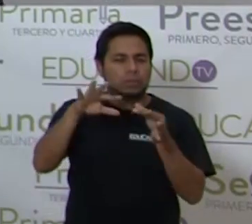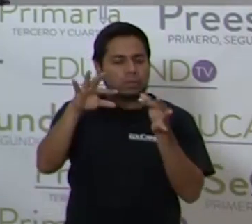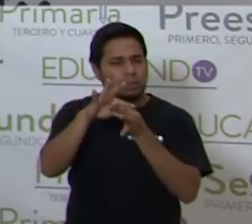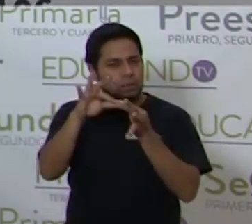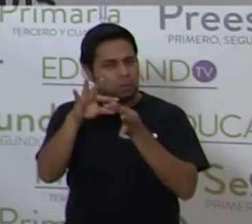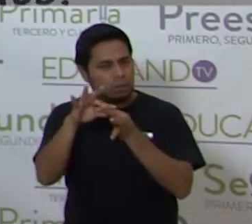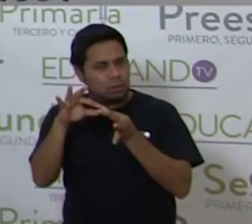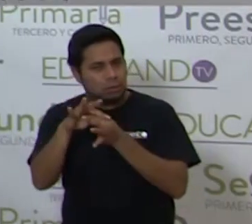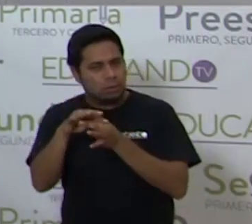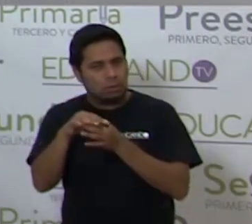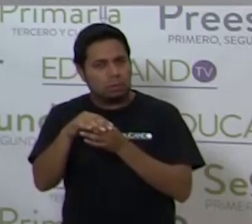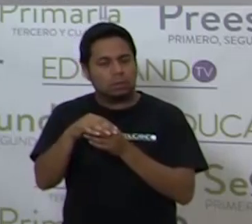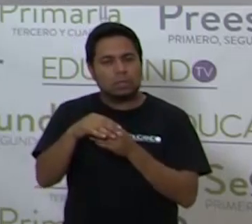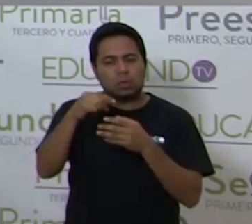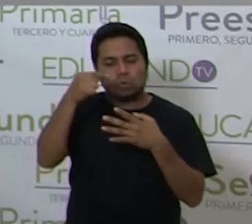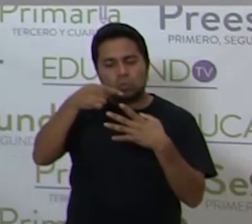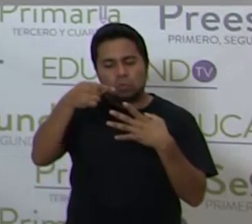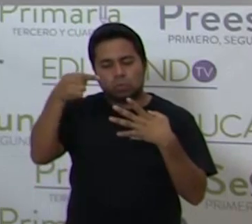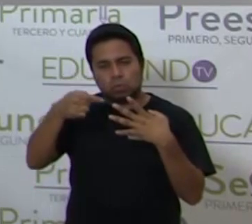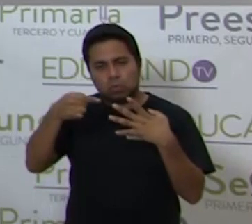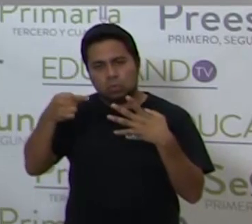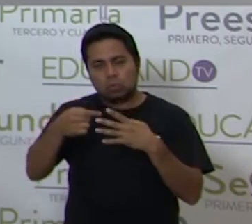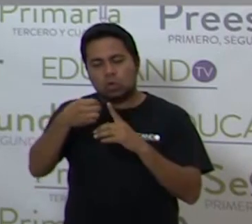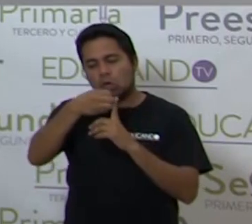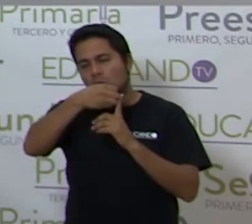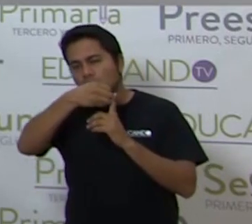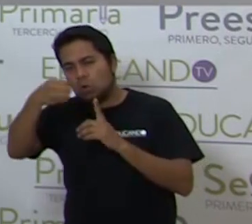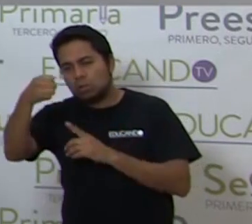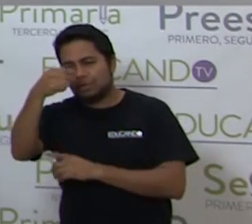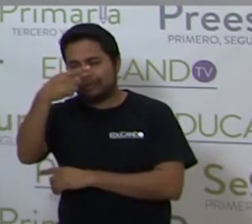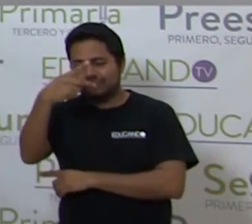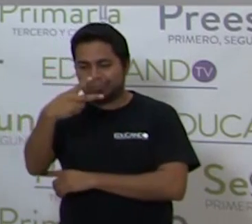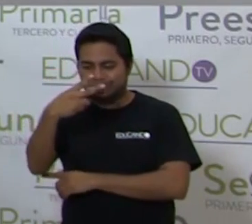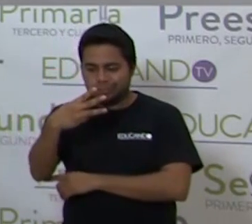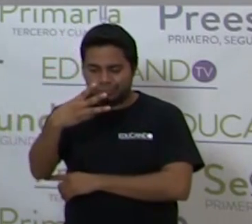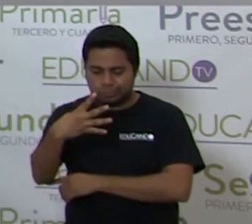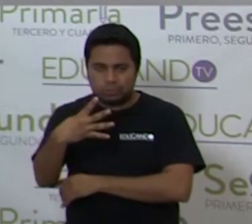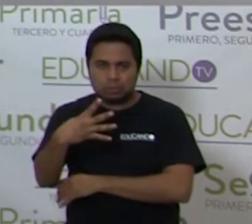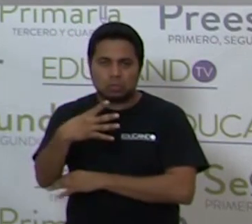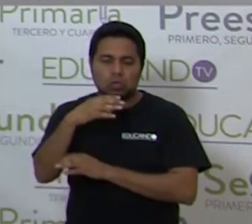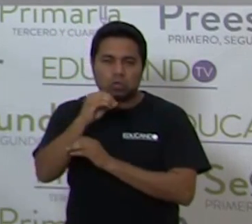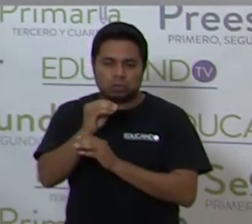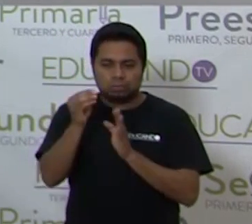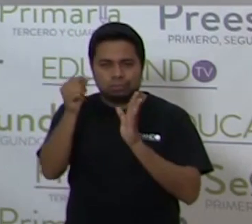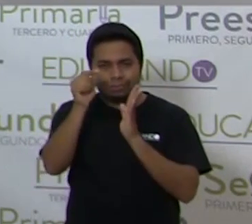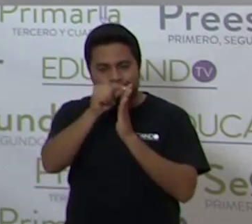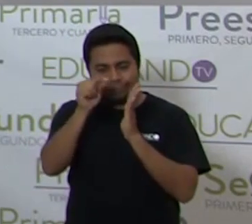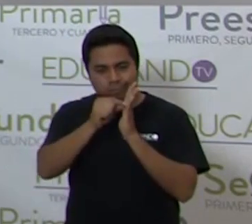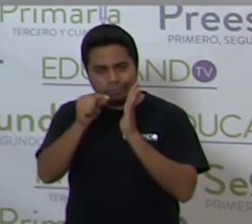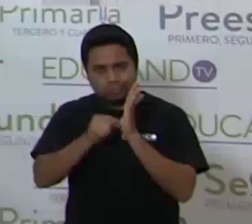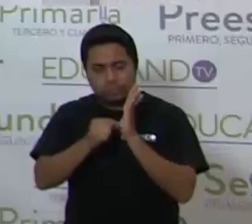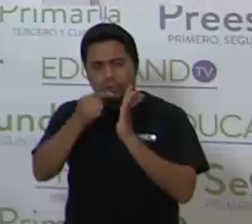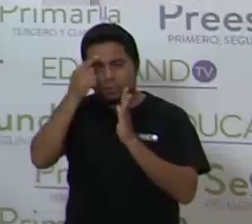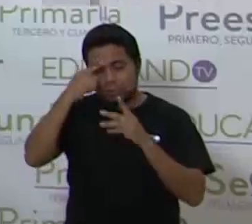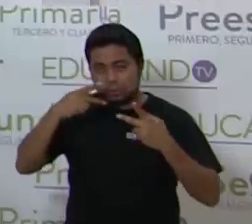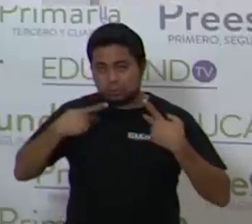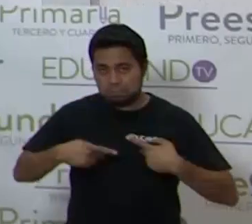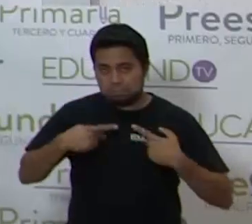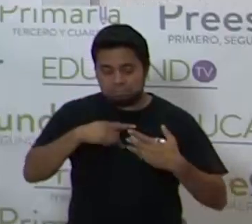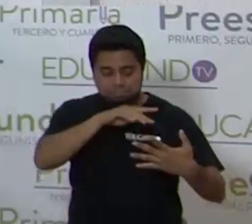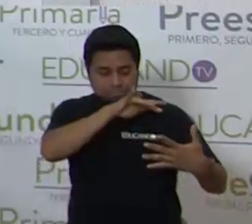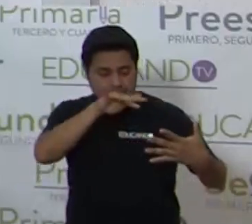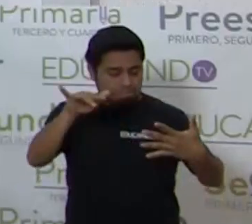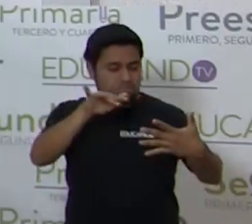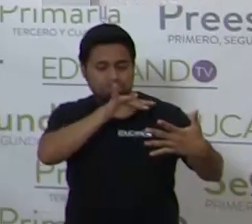instrucciones enumeradas. Siempre van a estar enumeradas o señaladas para que la persona que esté leyendo